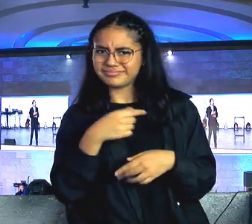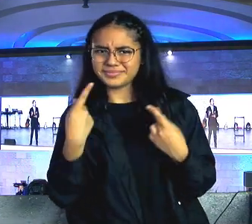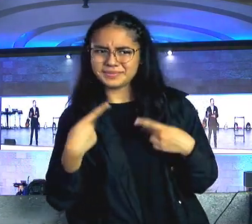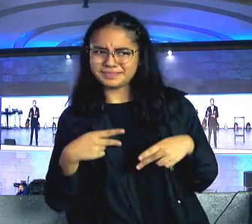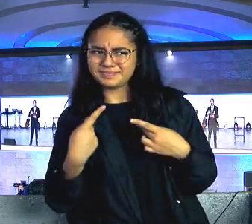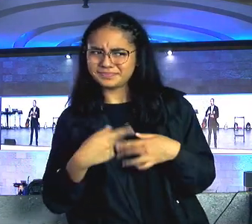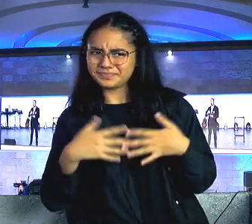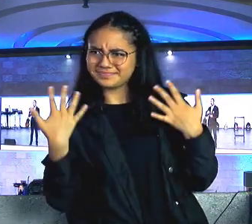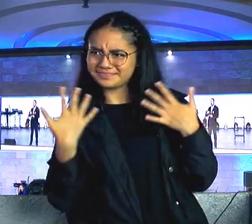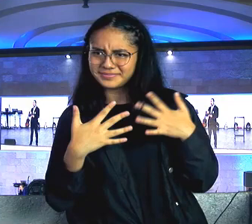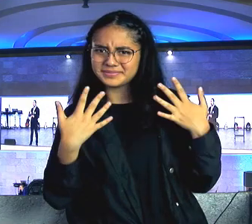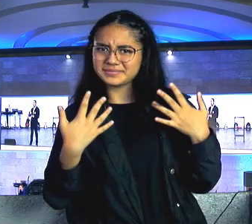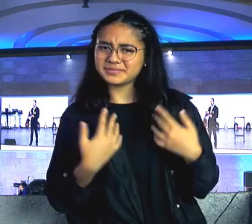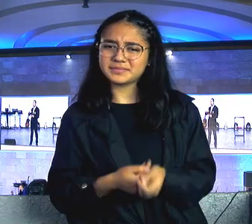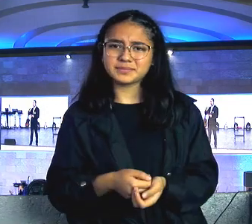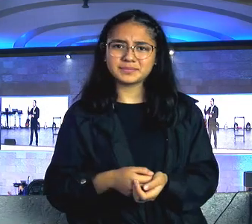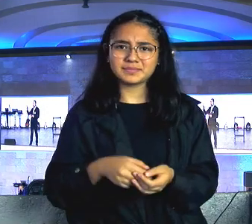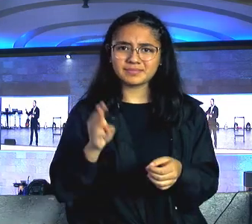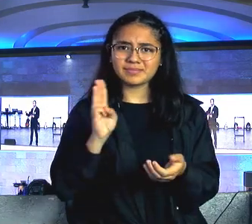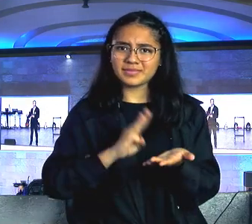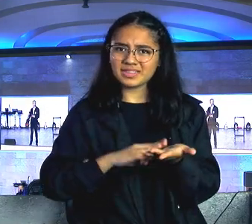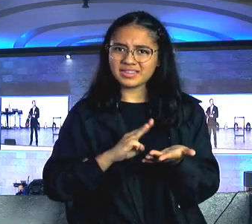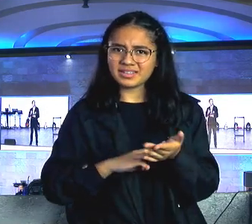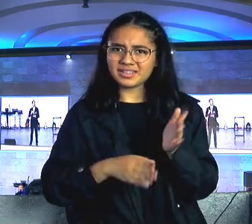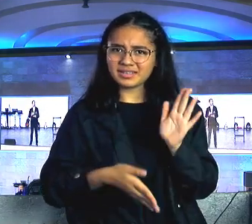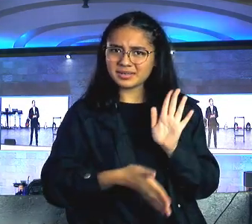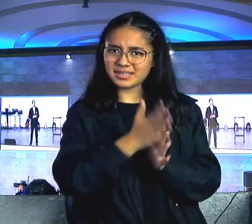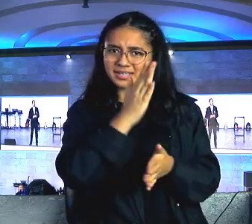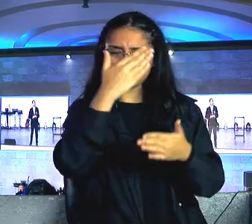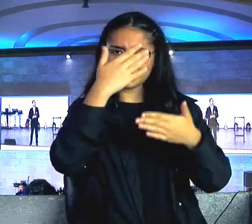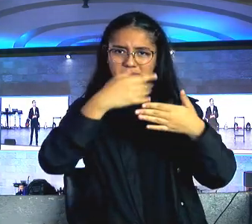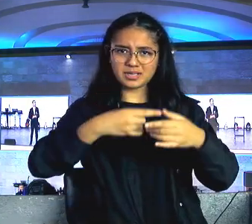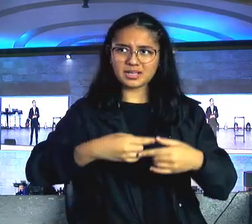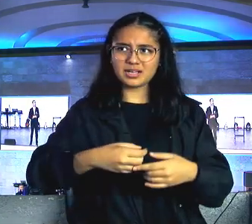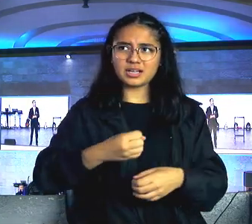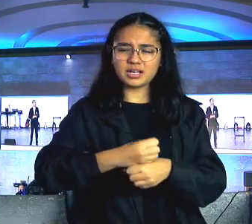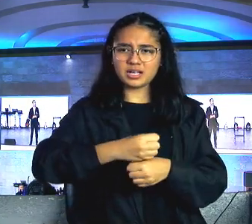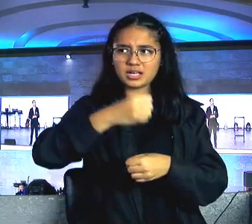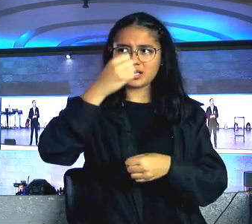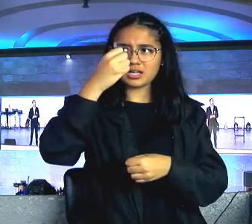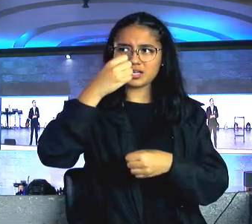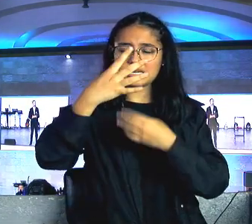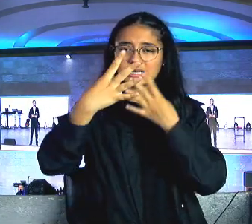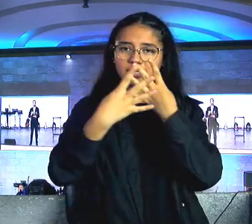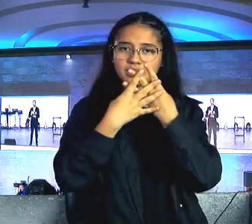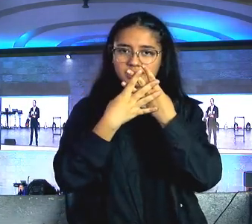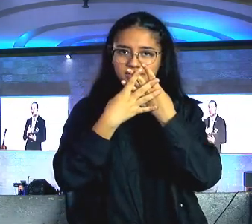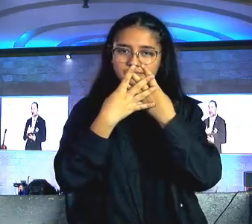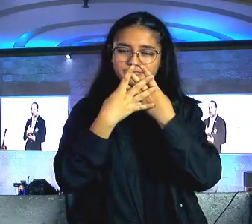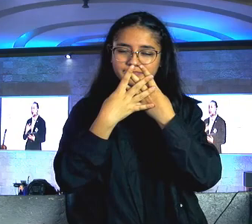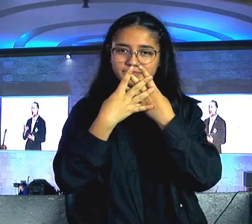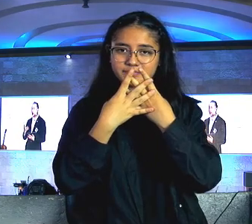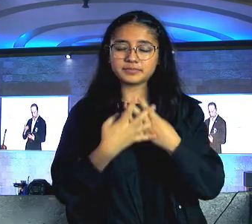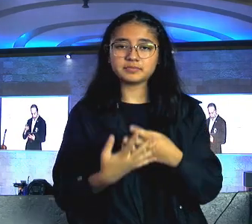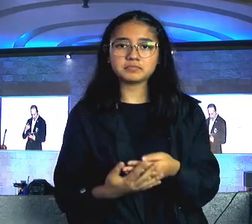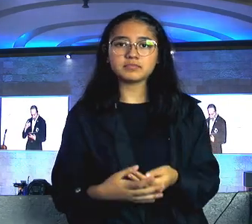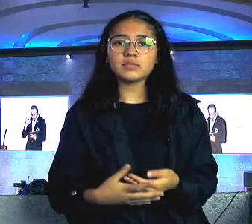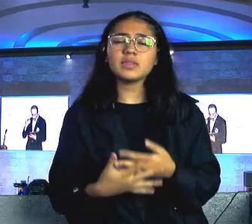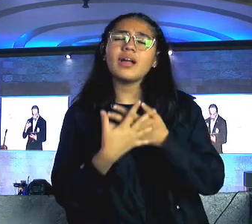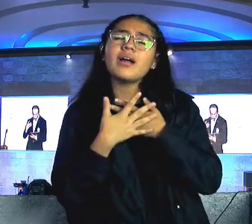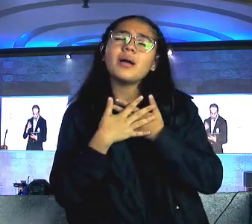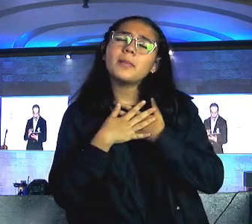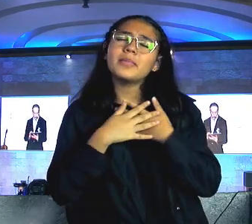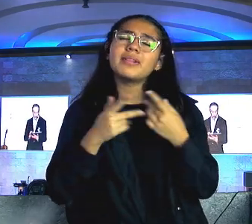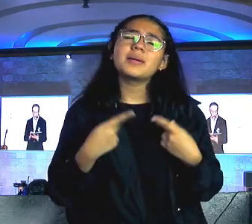patán, merecería meterse a la cárcel esa persona. A lo mejor uno ama a la persona y dice, pero es